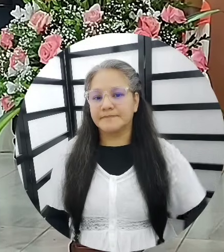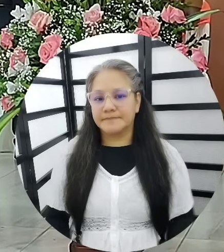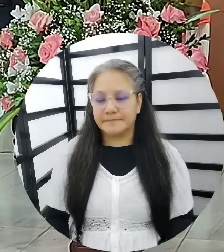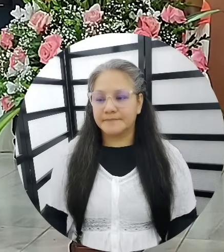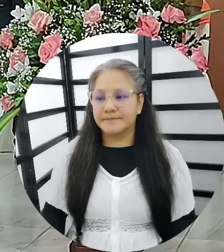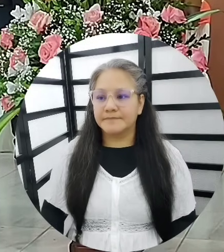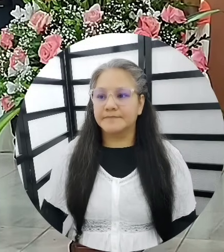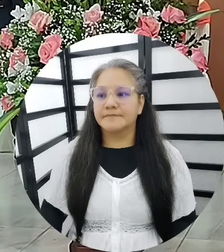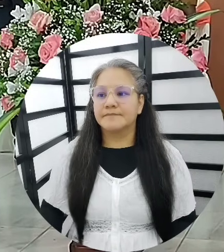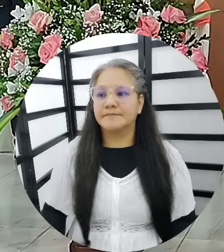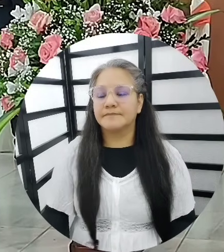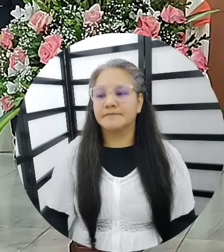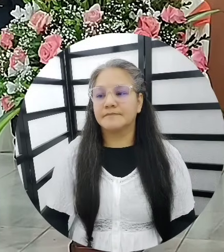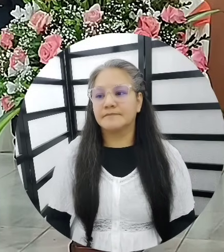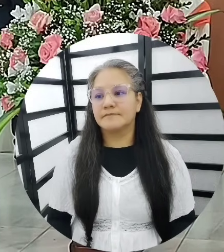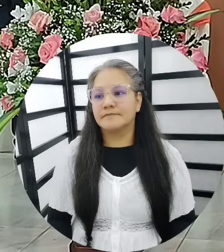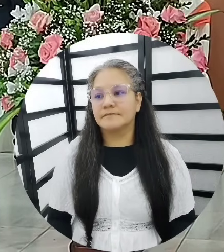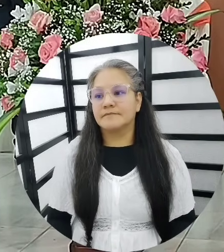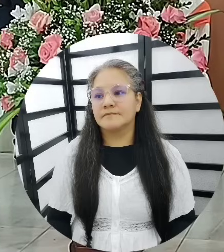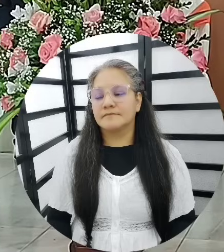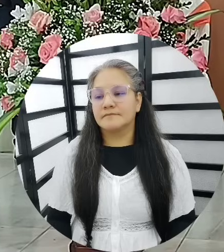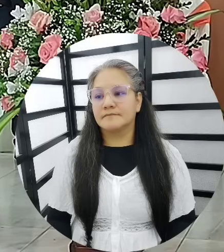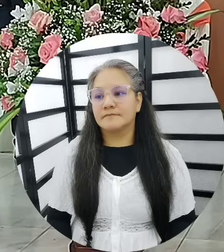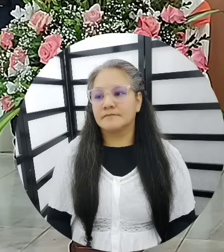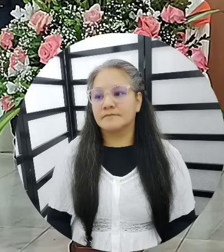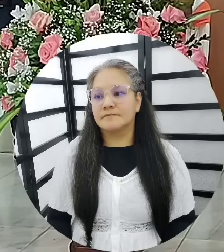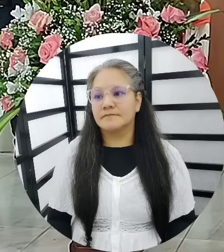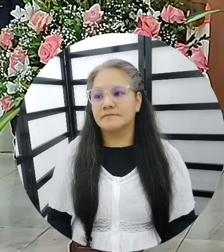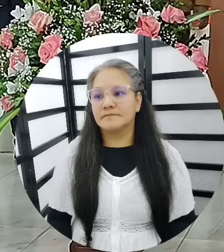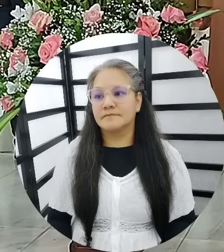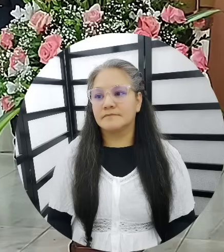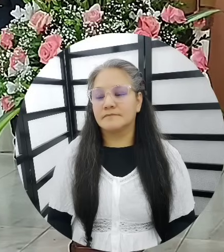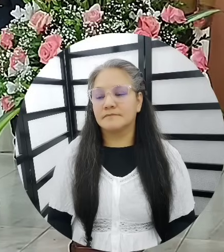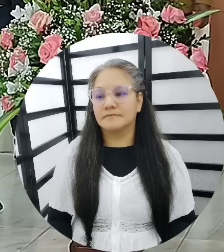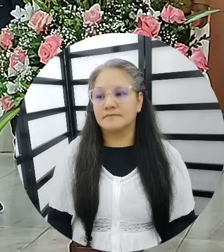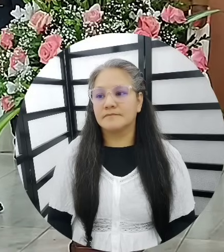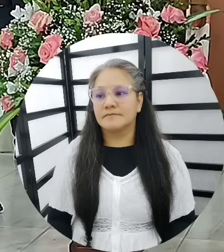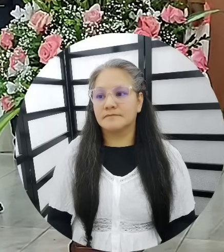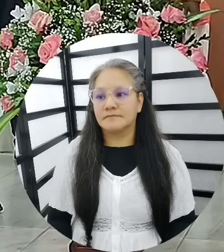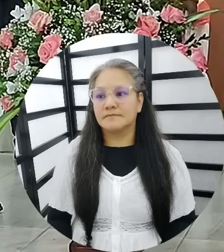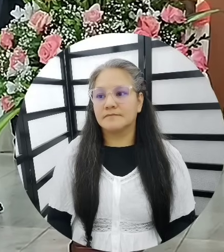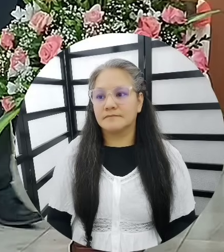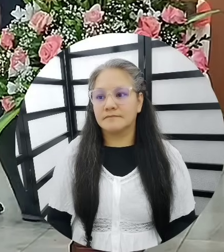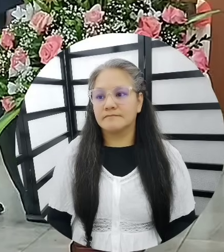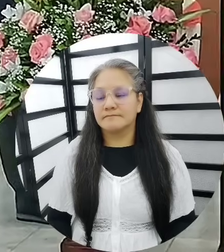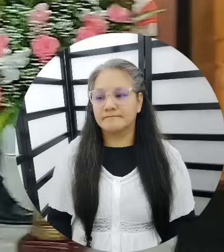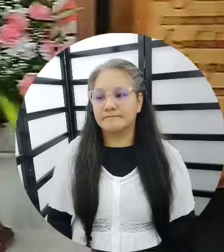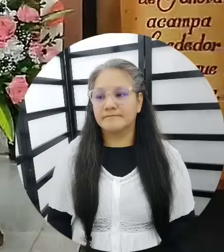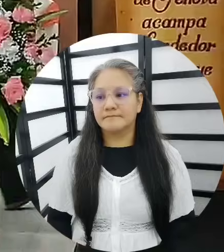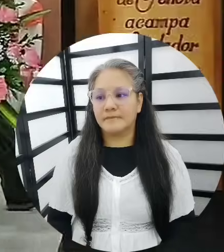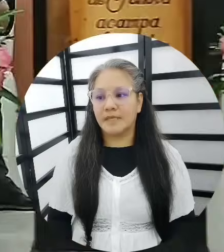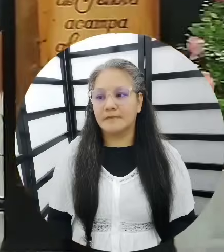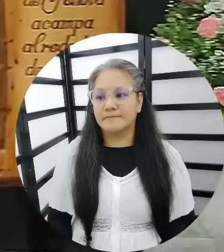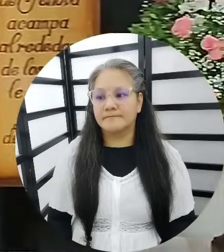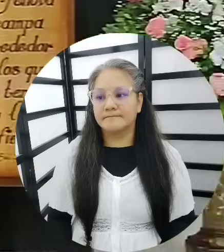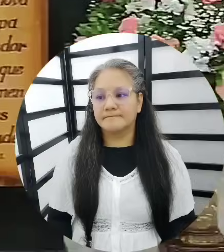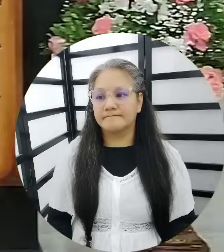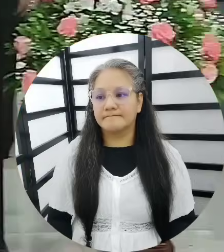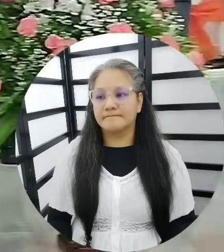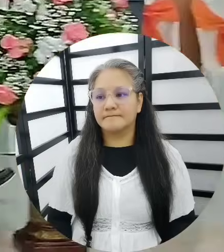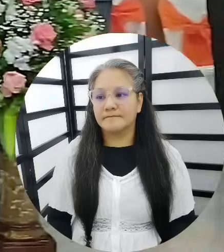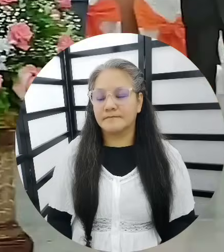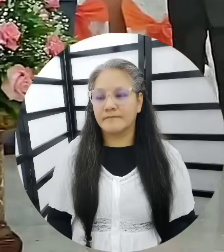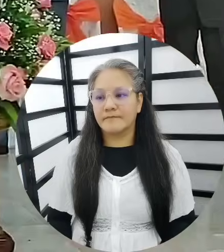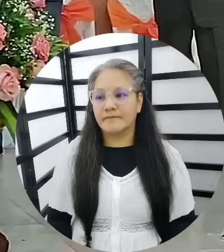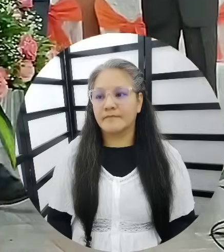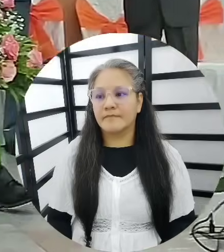Gloria al nombre de Dios. Eso es importante. Y eso no podemos dejar de hacerlo. Amén. Entonces,